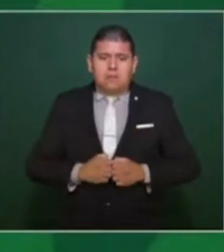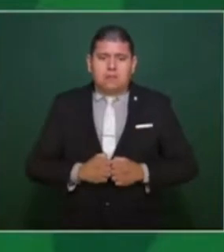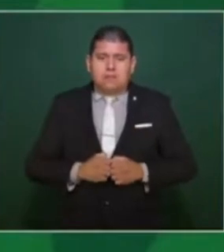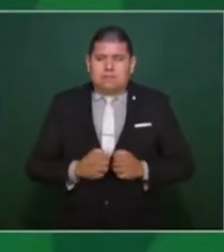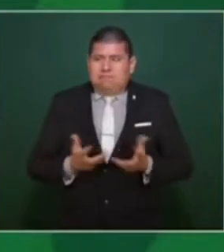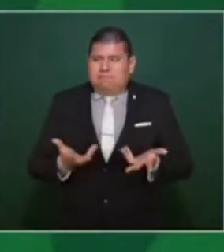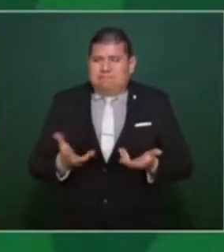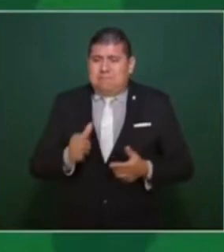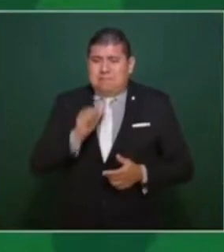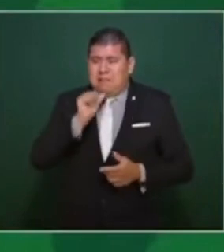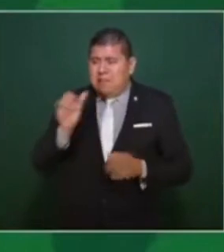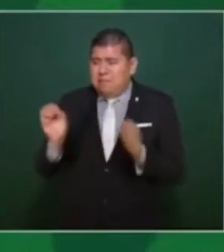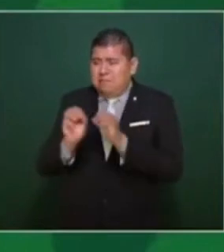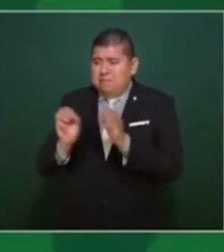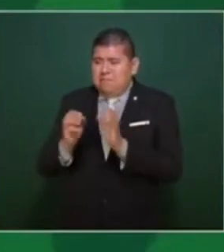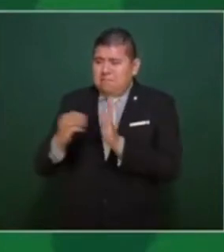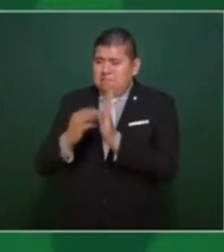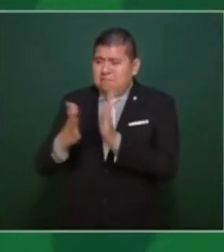No pasó nada.